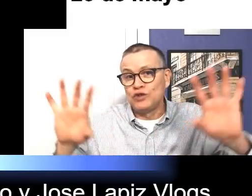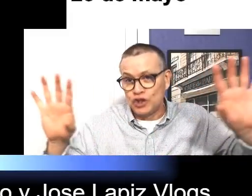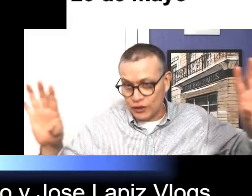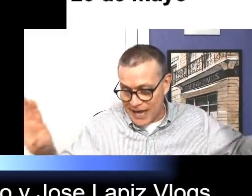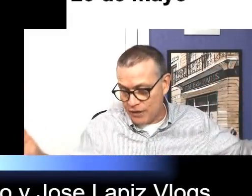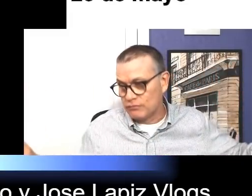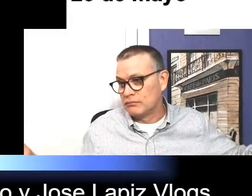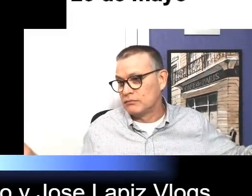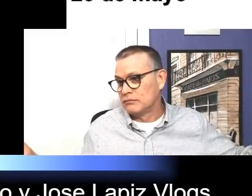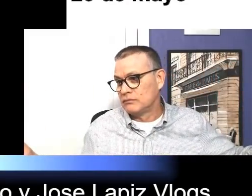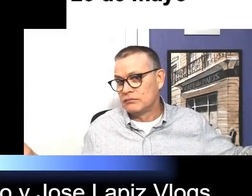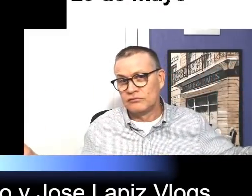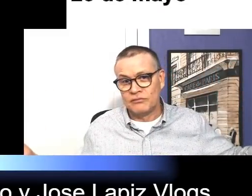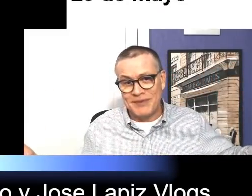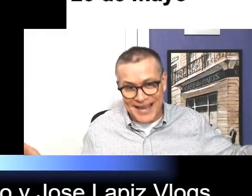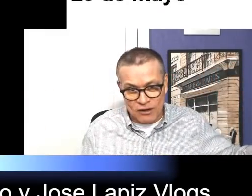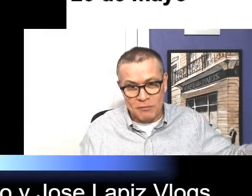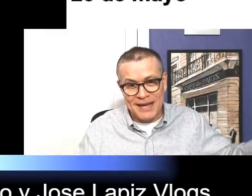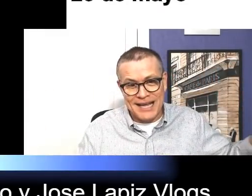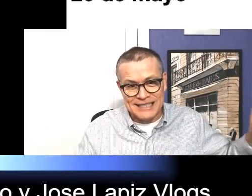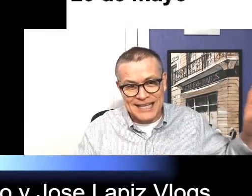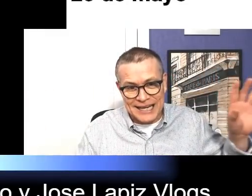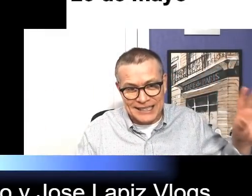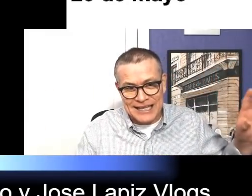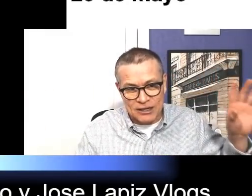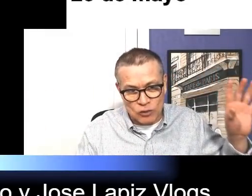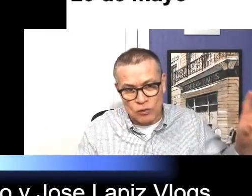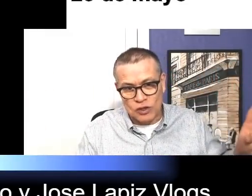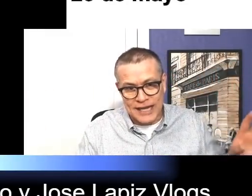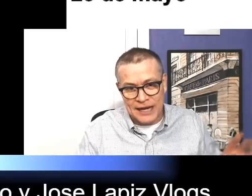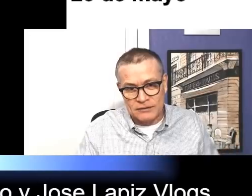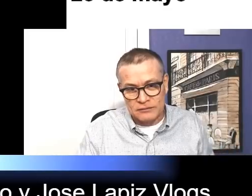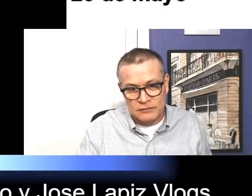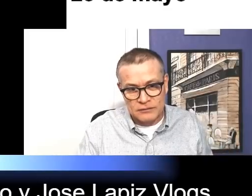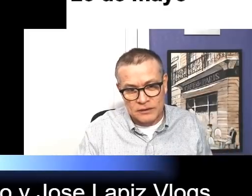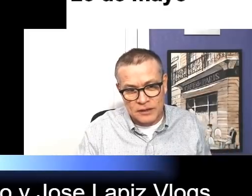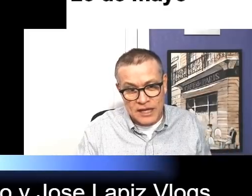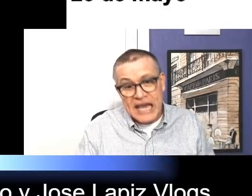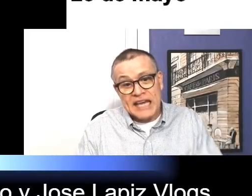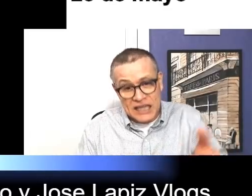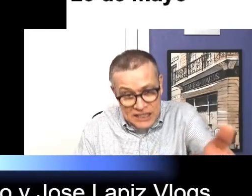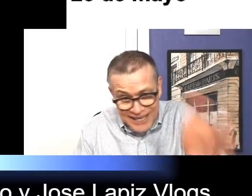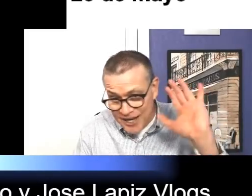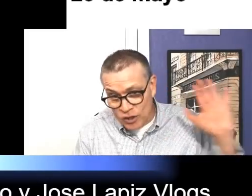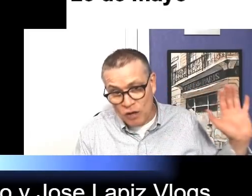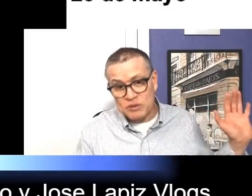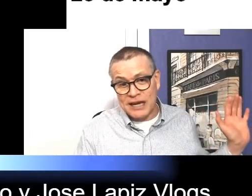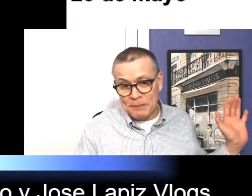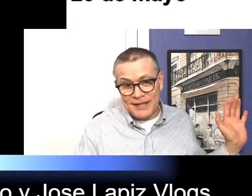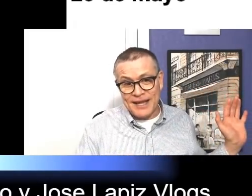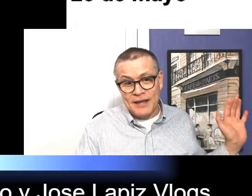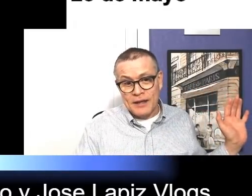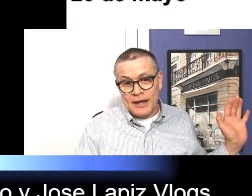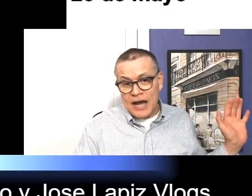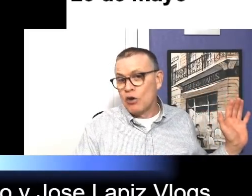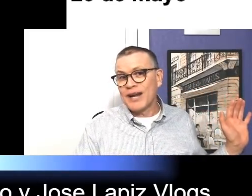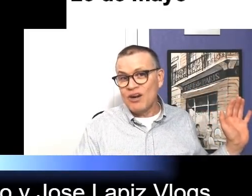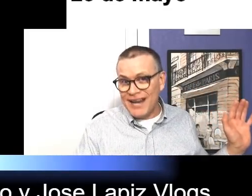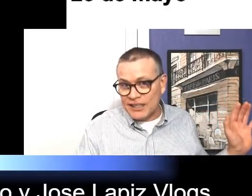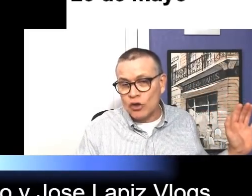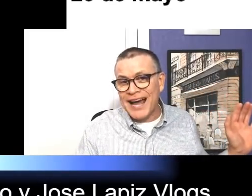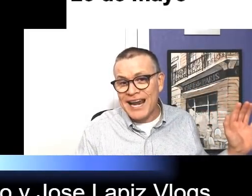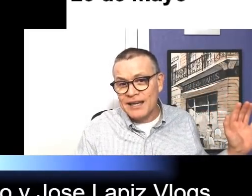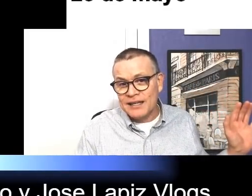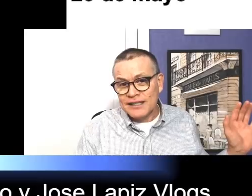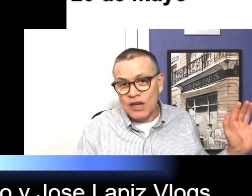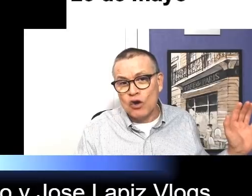funcionado vea nomás a riccardo un mundial inicial no no busque el pide al órgano